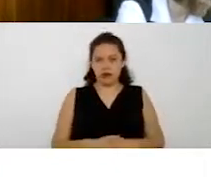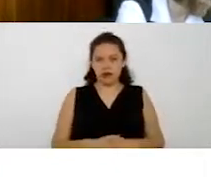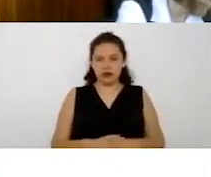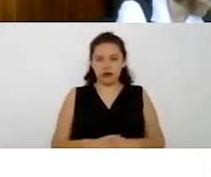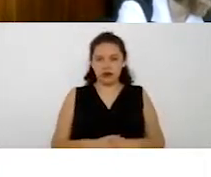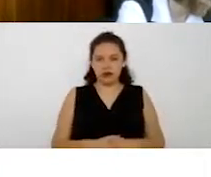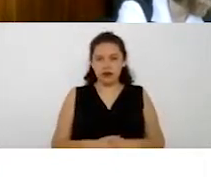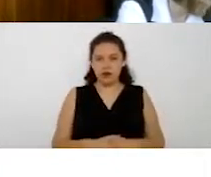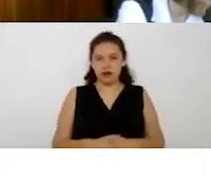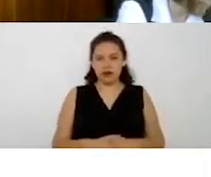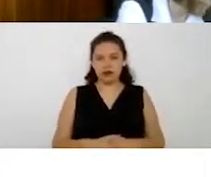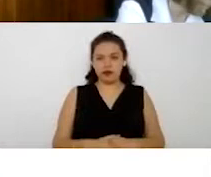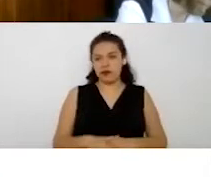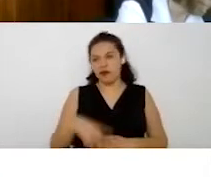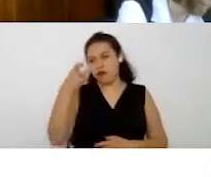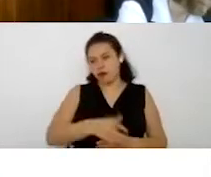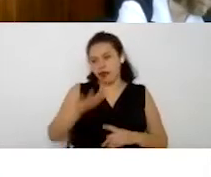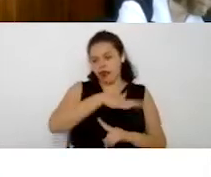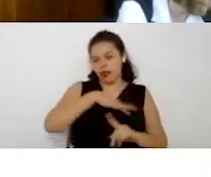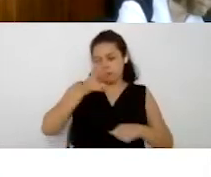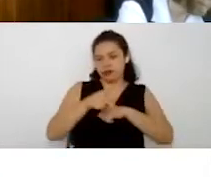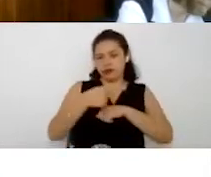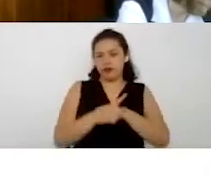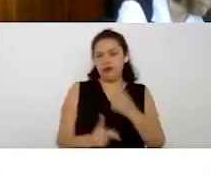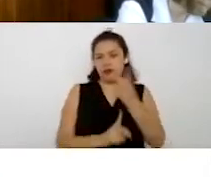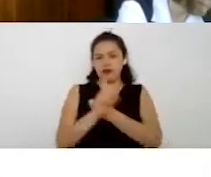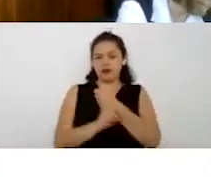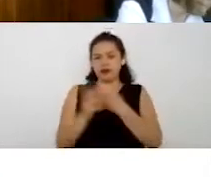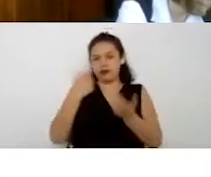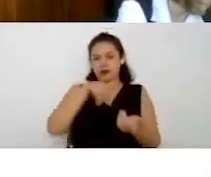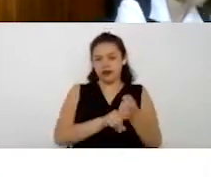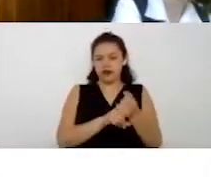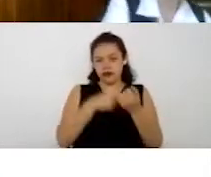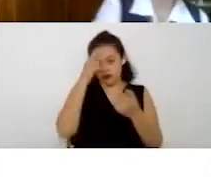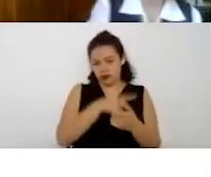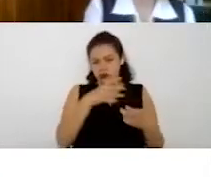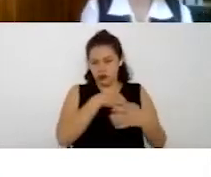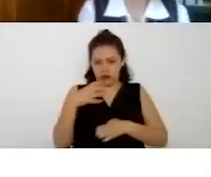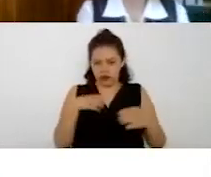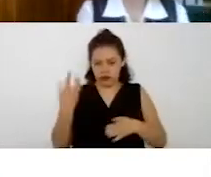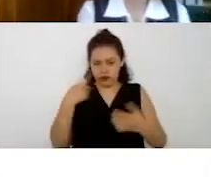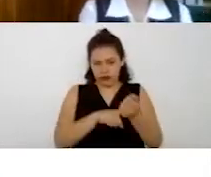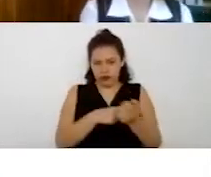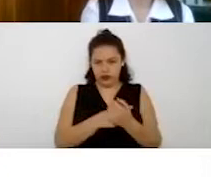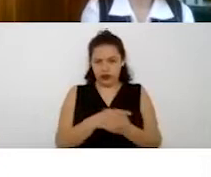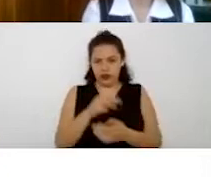En este caso lo que puede ser con una víctima con una hemorragia interna. Aquí no podría aplicar RCP. ¿Por